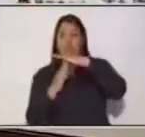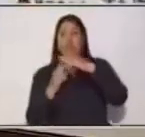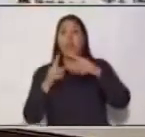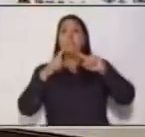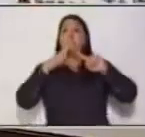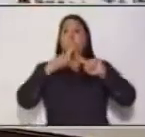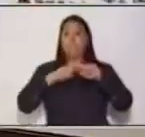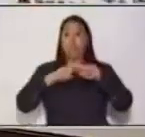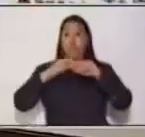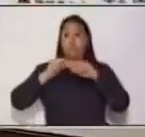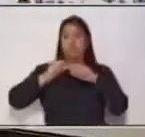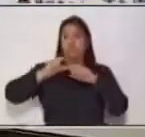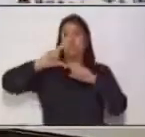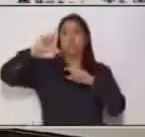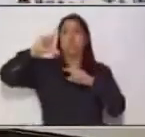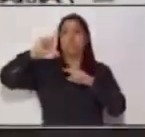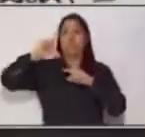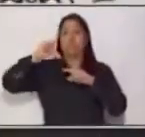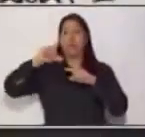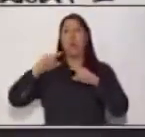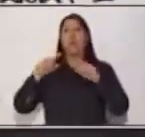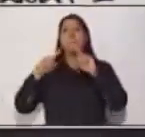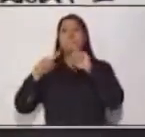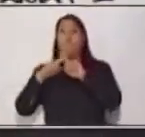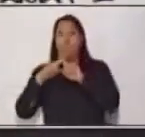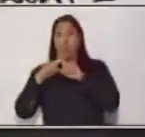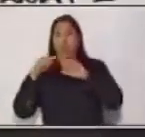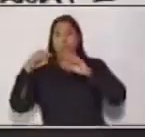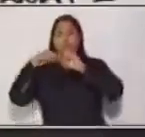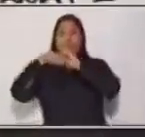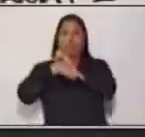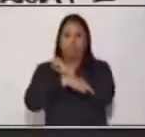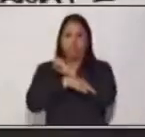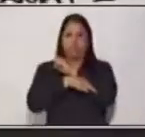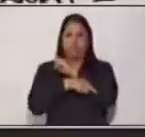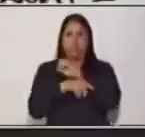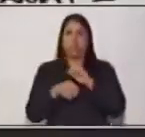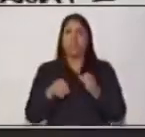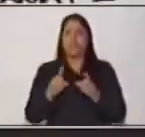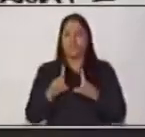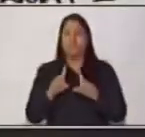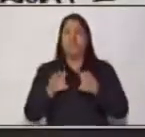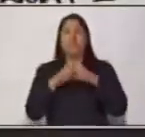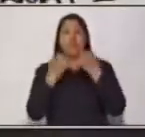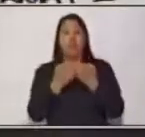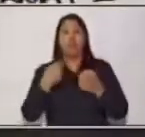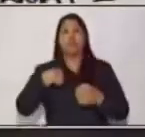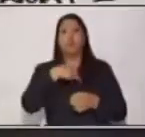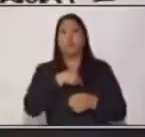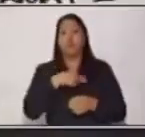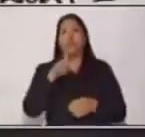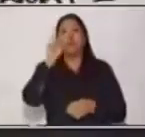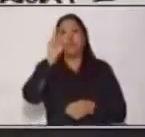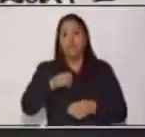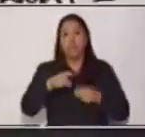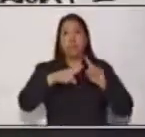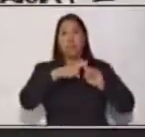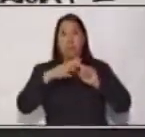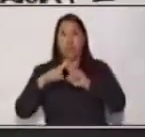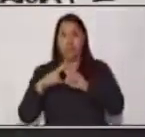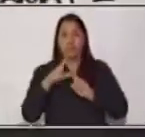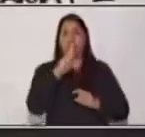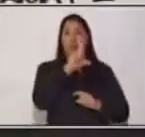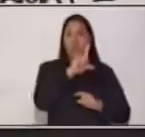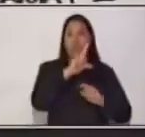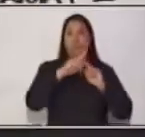y por su profundidad. Entonces tenemos que multiplicar L por L